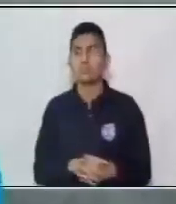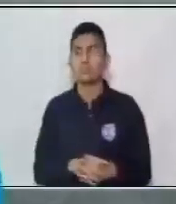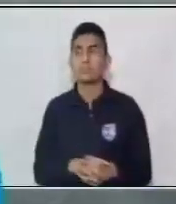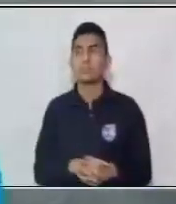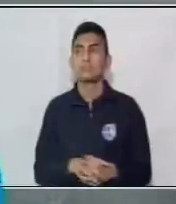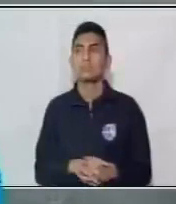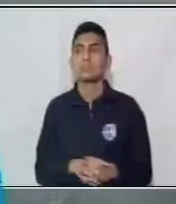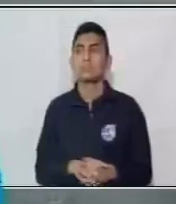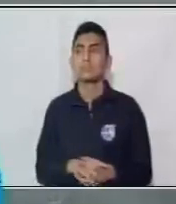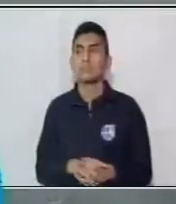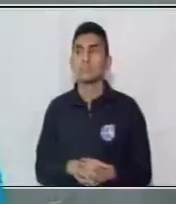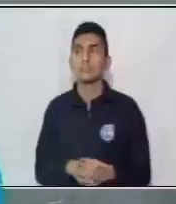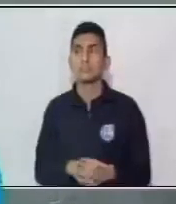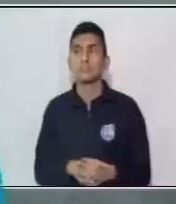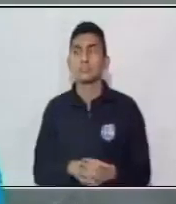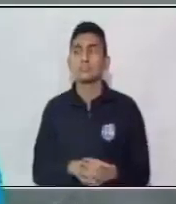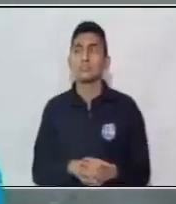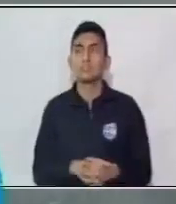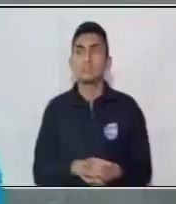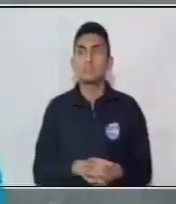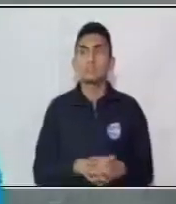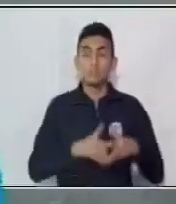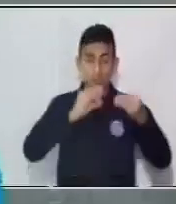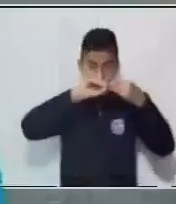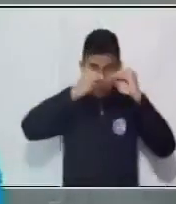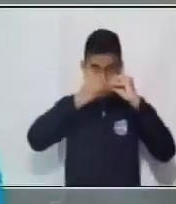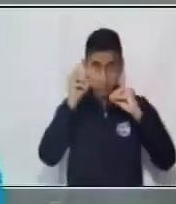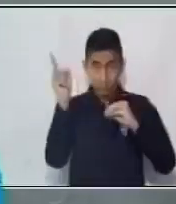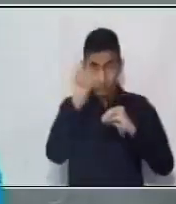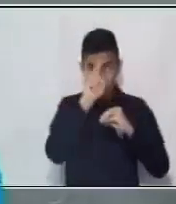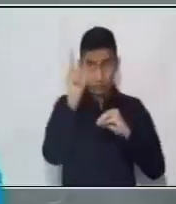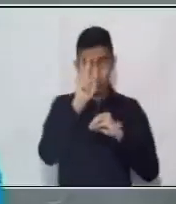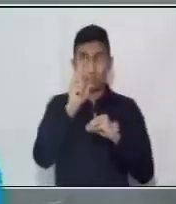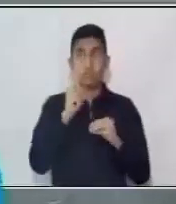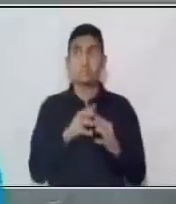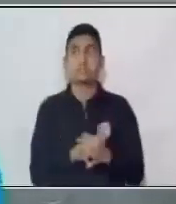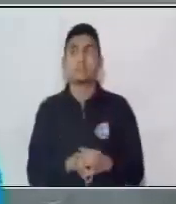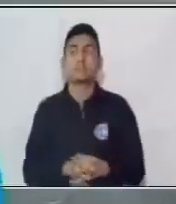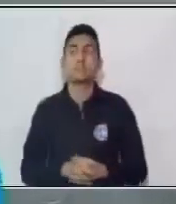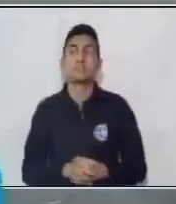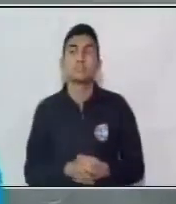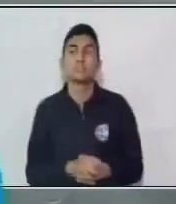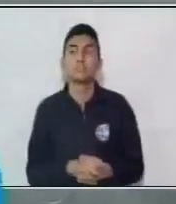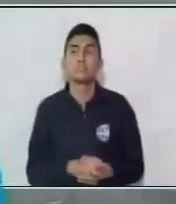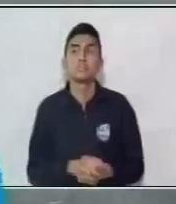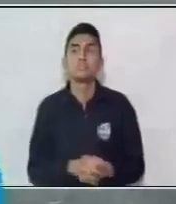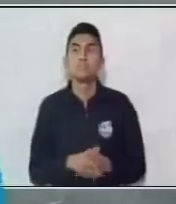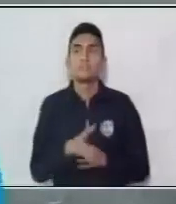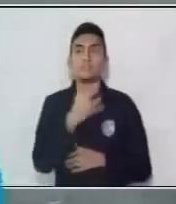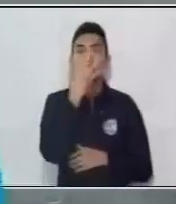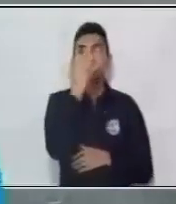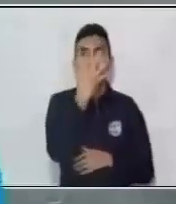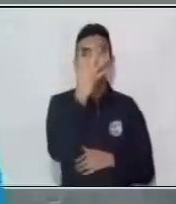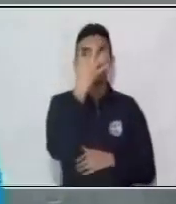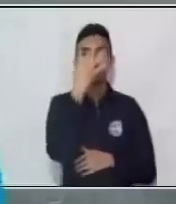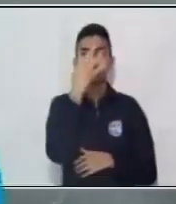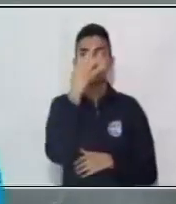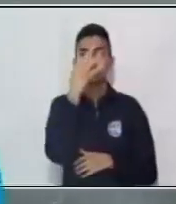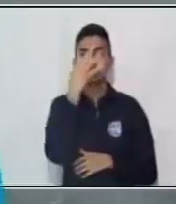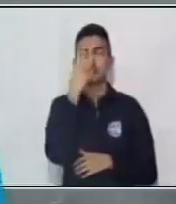no, no nos da la respuesta. Si los números no son múltiplos entre sí, sería el 3 y